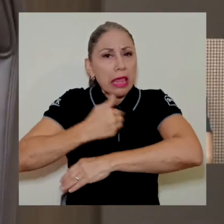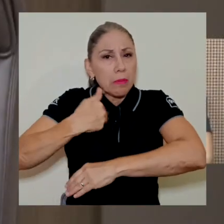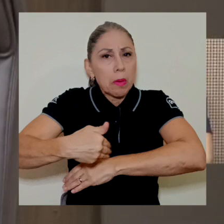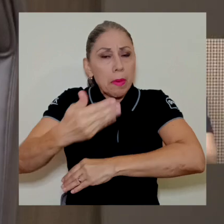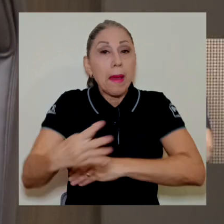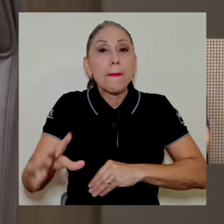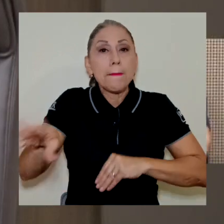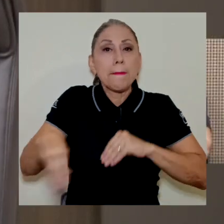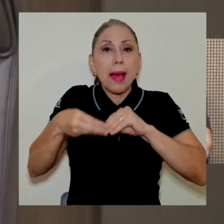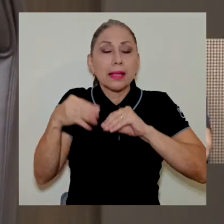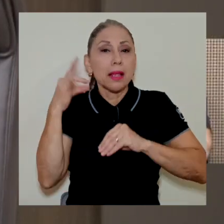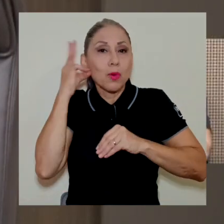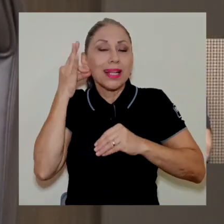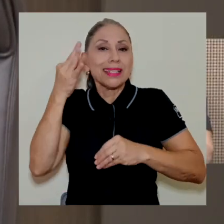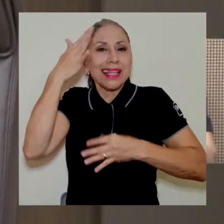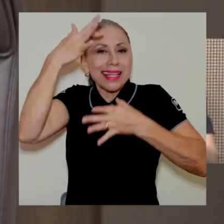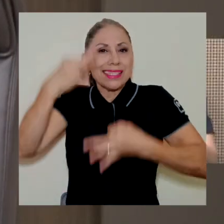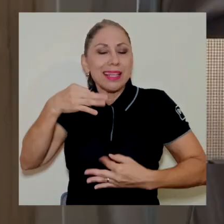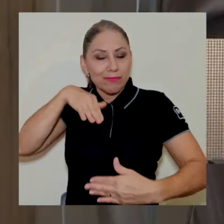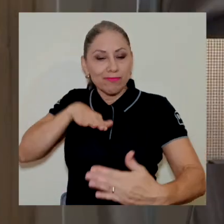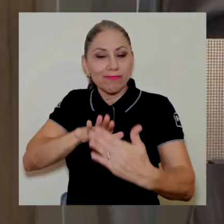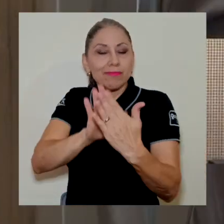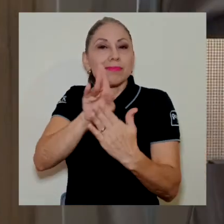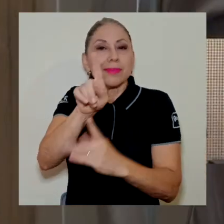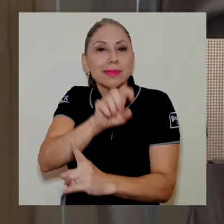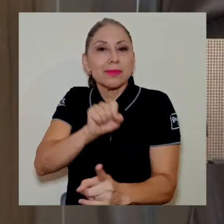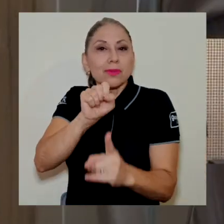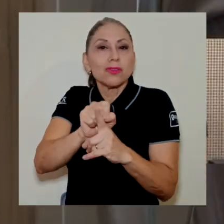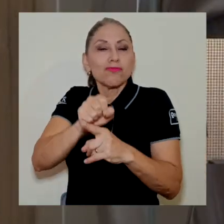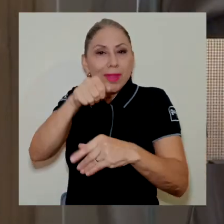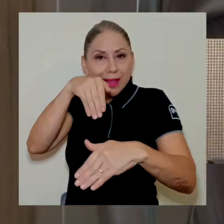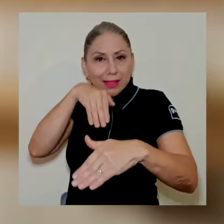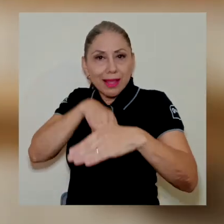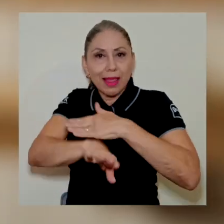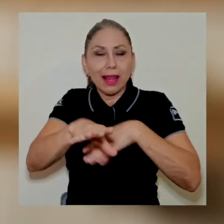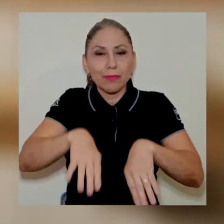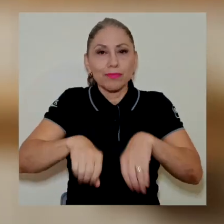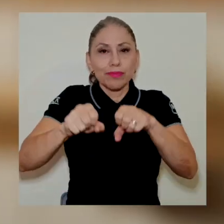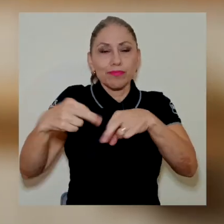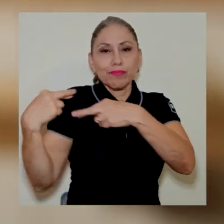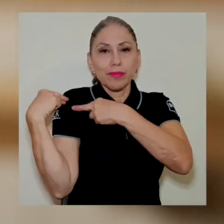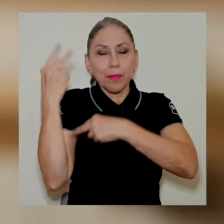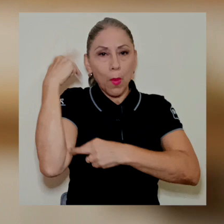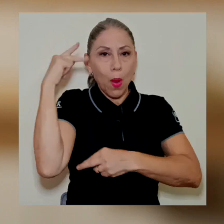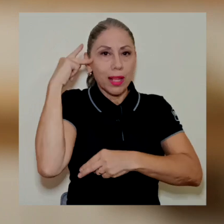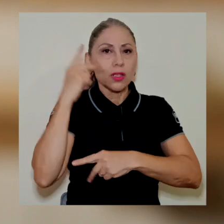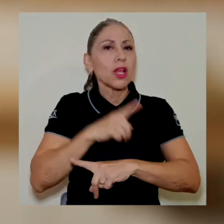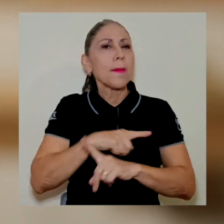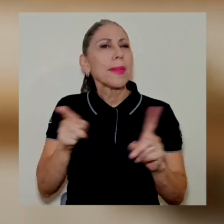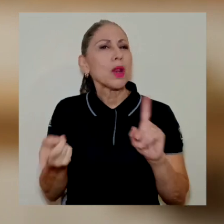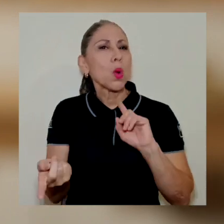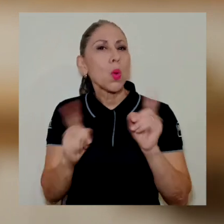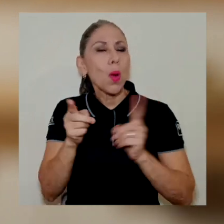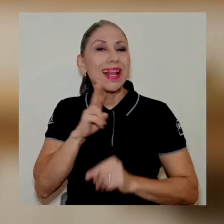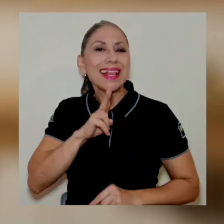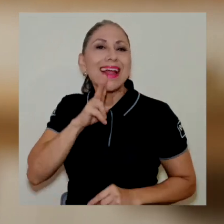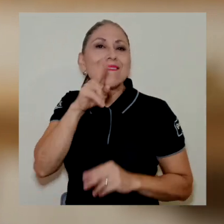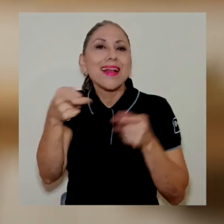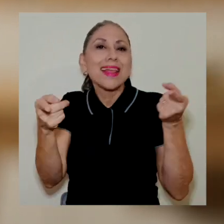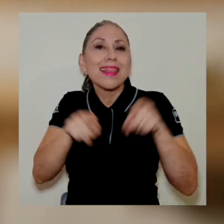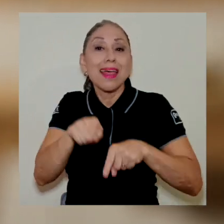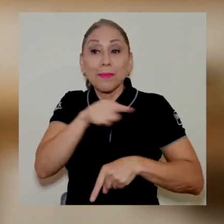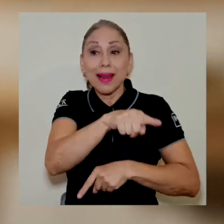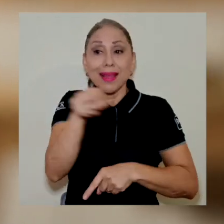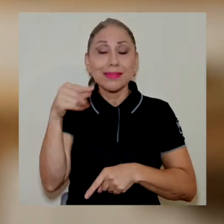deciden enfrentar esta problemática y acceder a cargos políticos. Pero, ¿cuál es la realidad para estas mujeres en